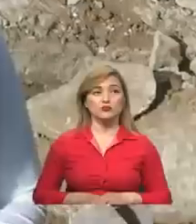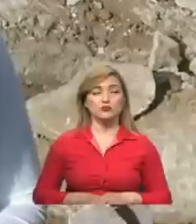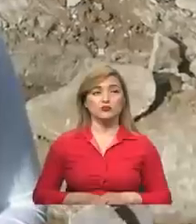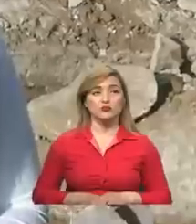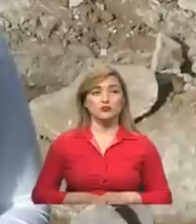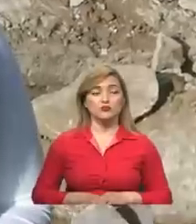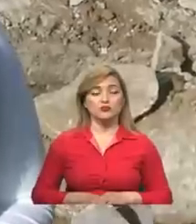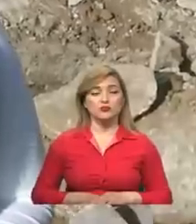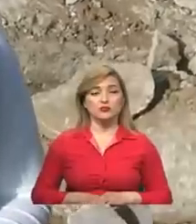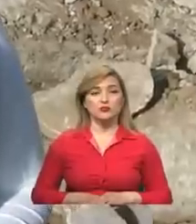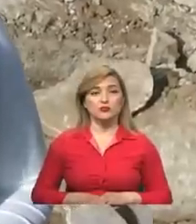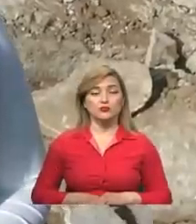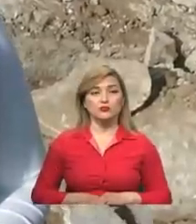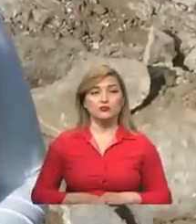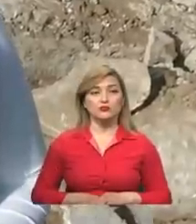horas.